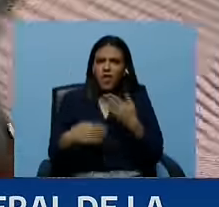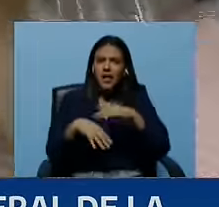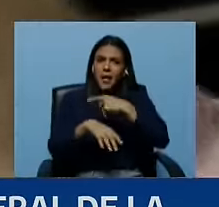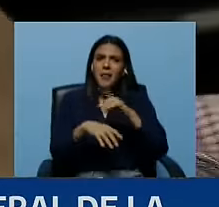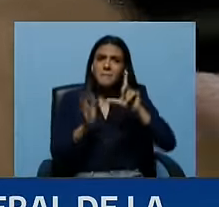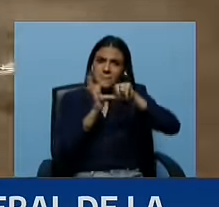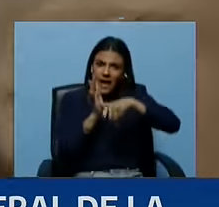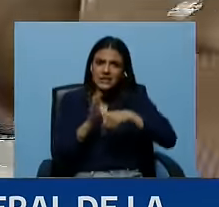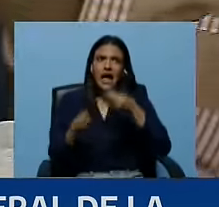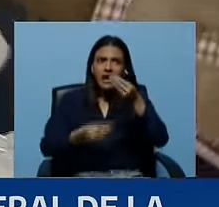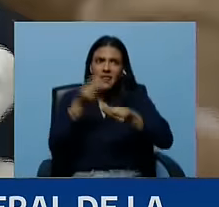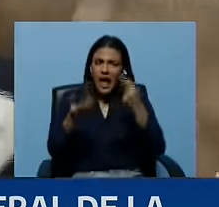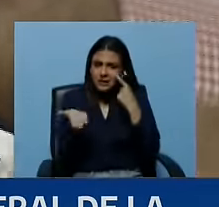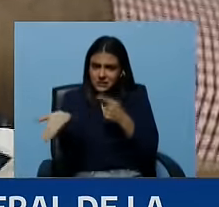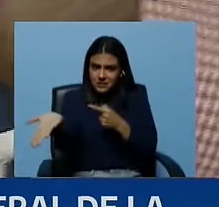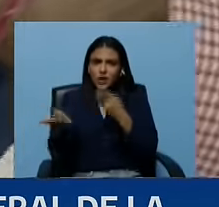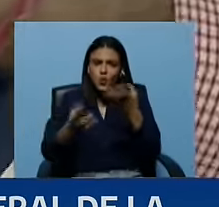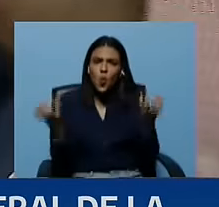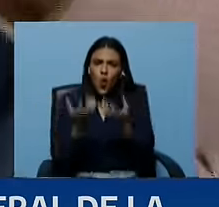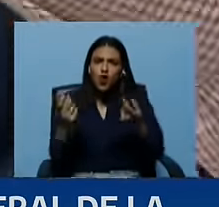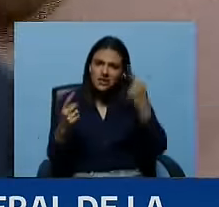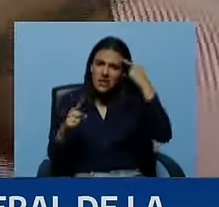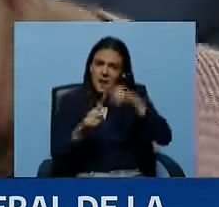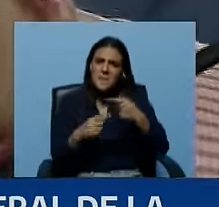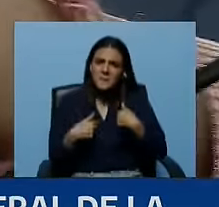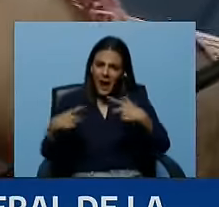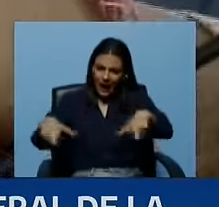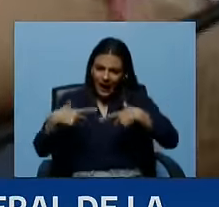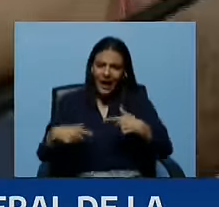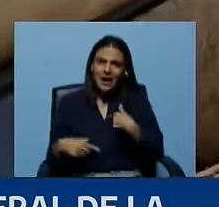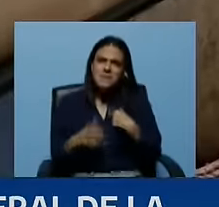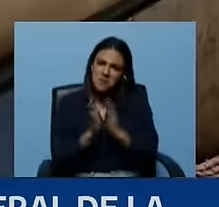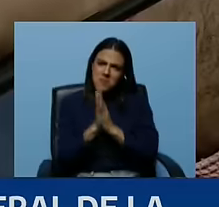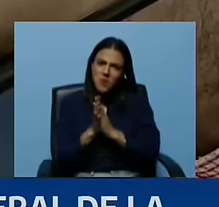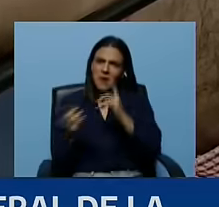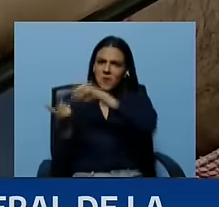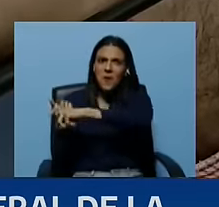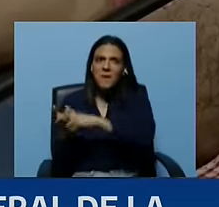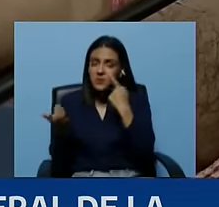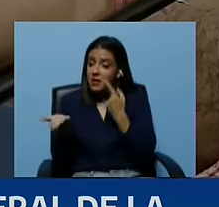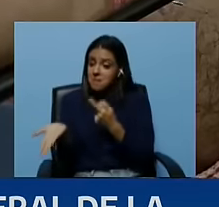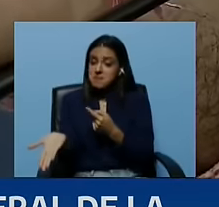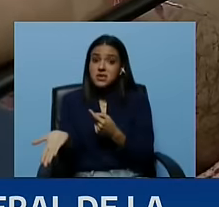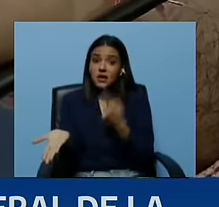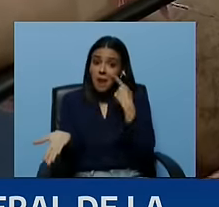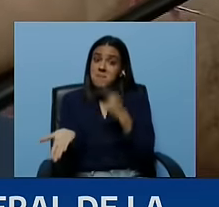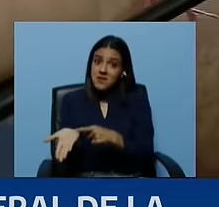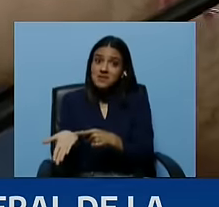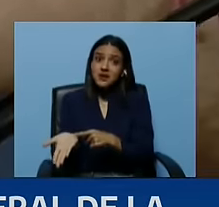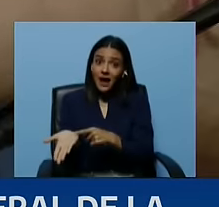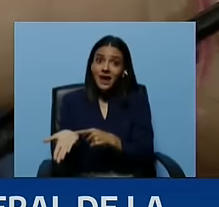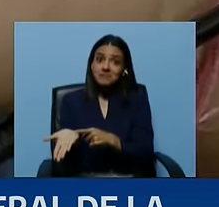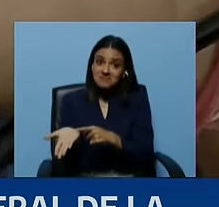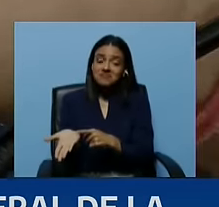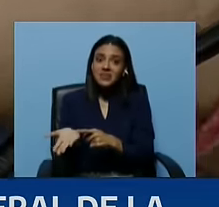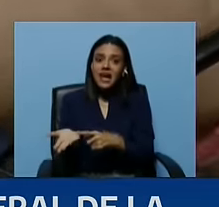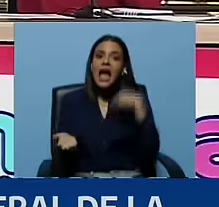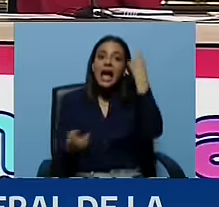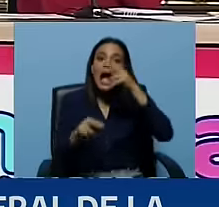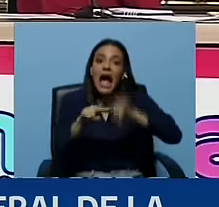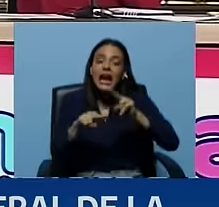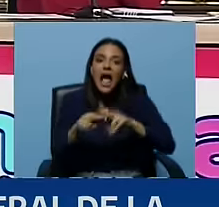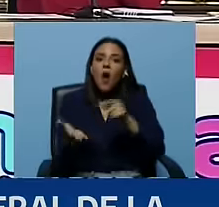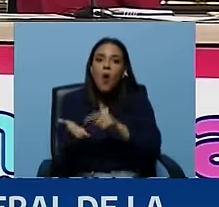aquí hoy, Silita? Mira. ¿Ah? Mírala. ¿Ah? Caraotica